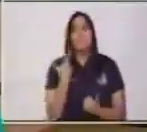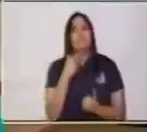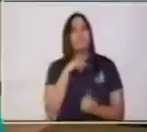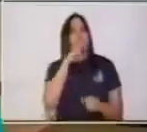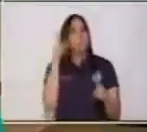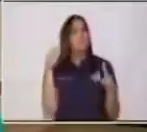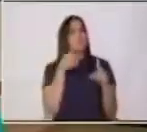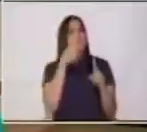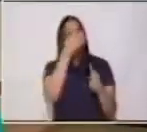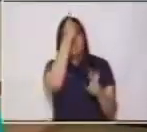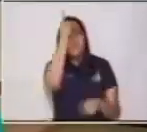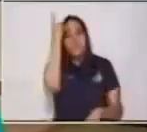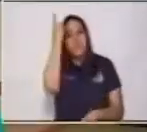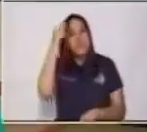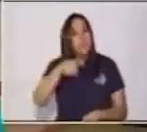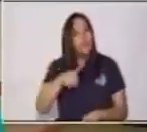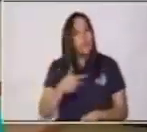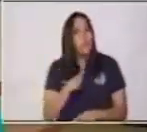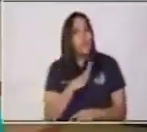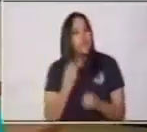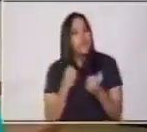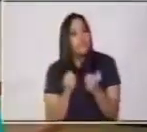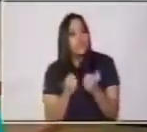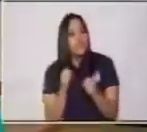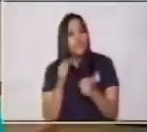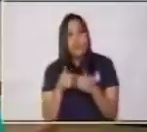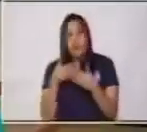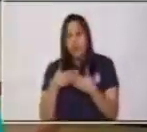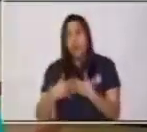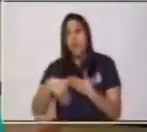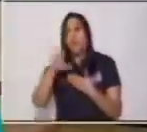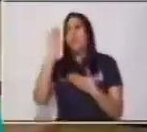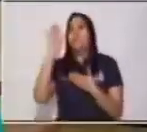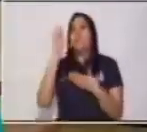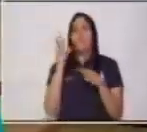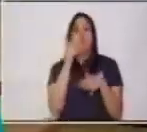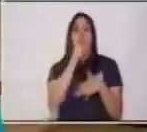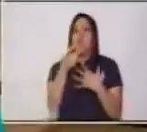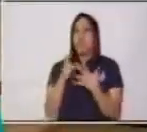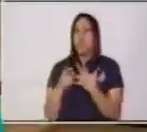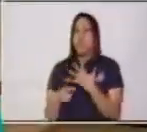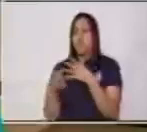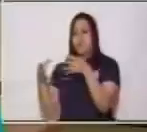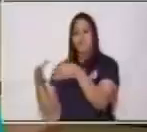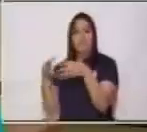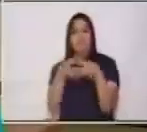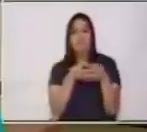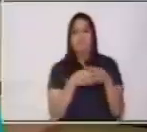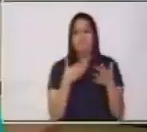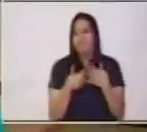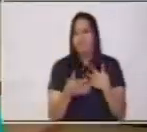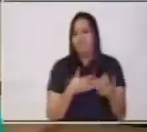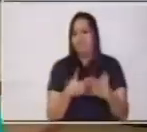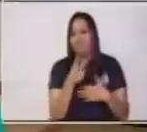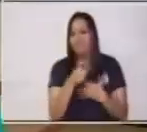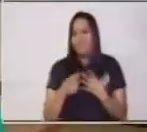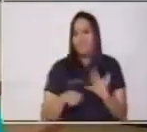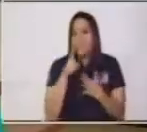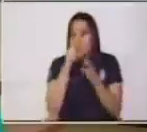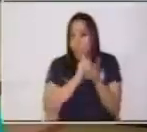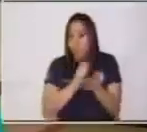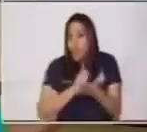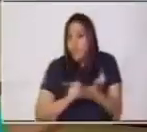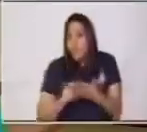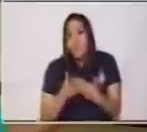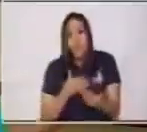te queda es que a partir de algún objeto que tengas en casa, o puede ser una piedra, escribas tú ya